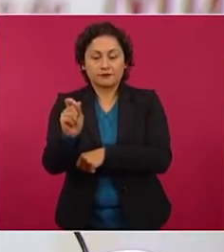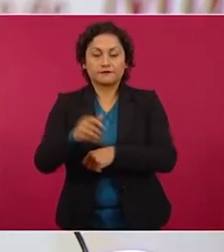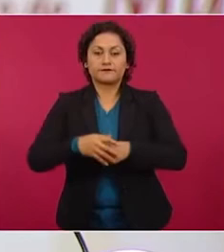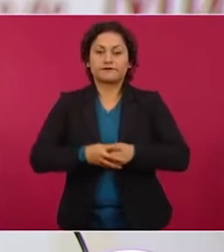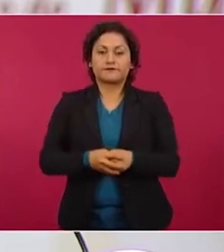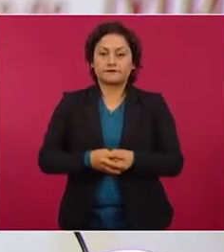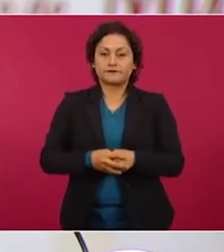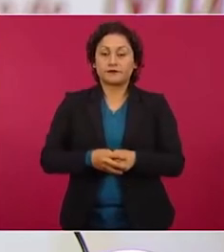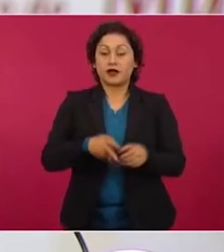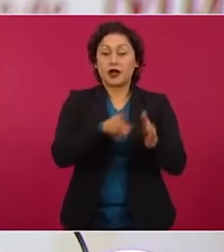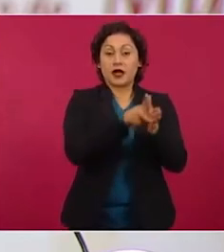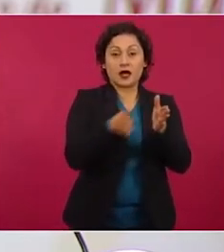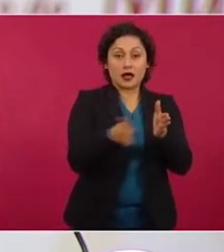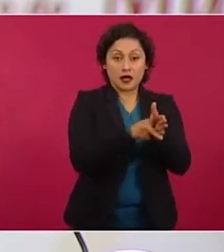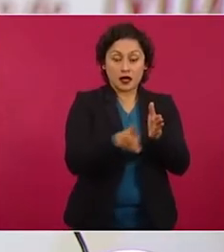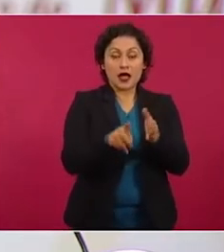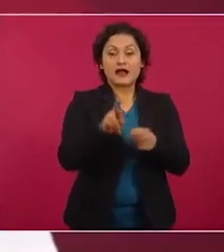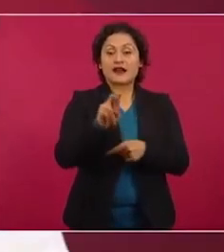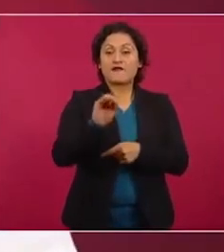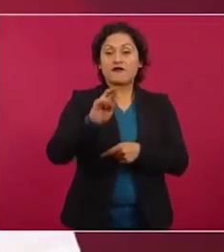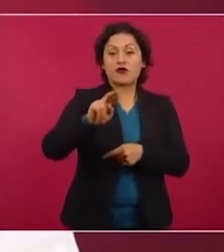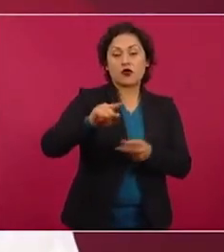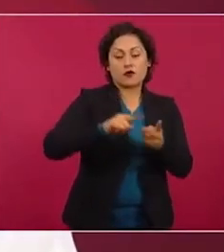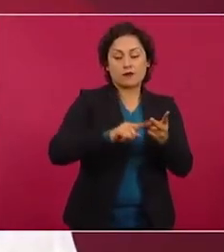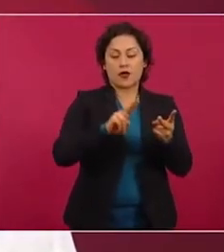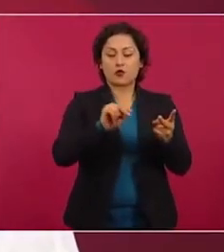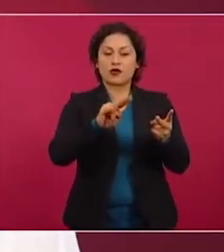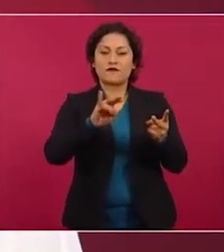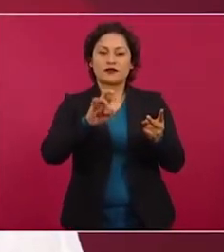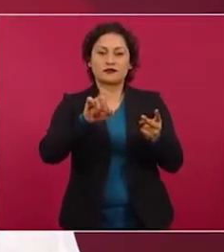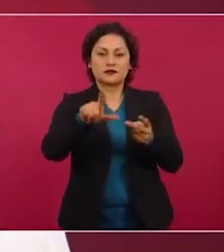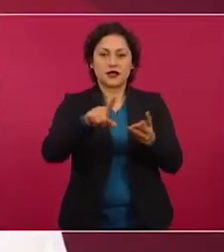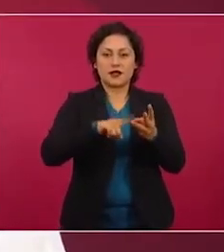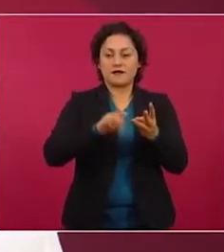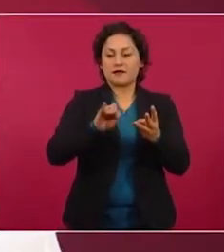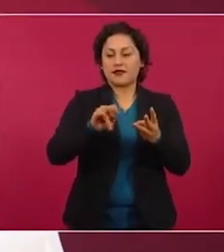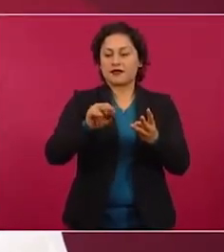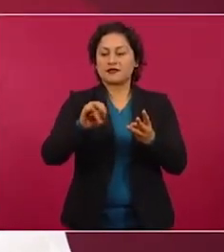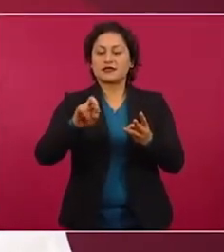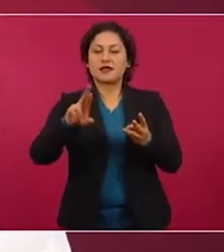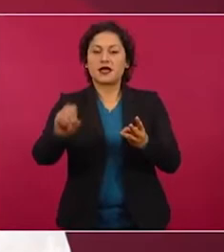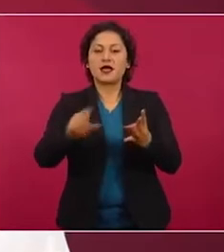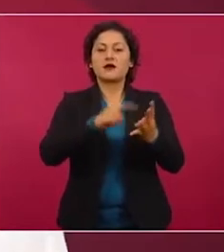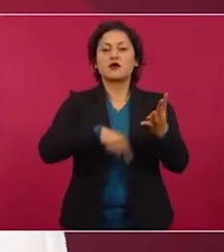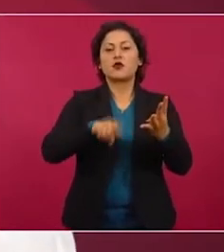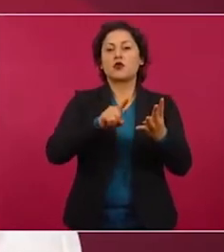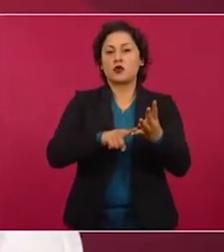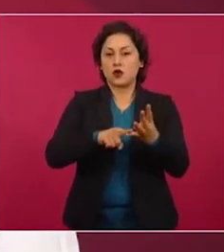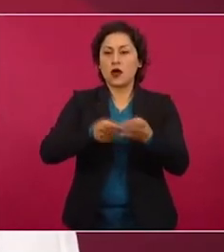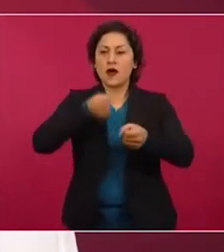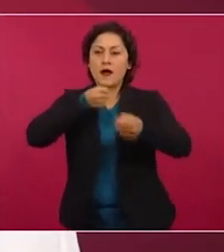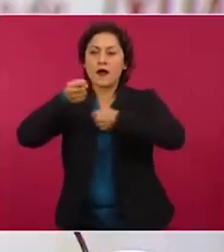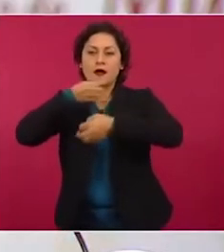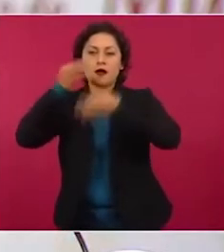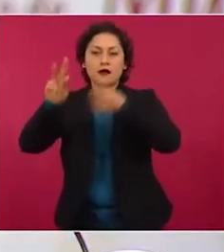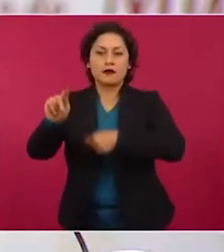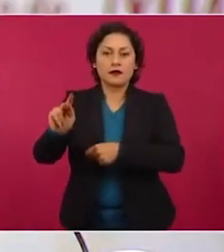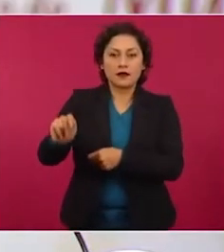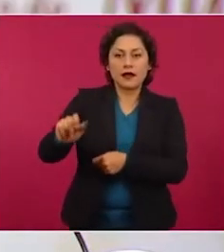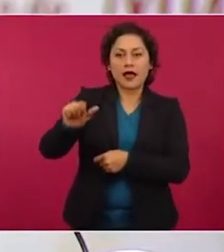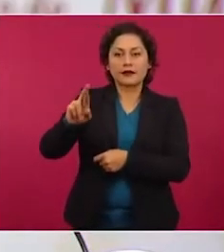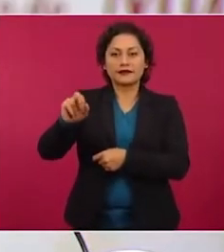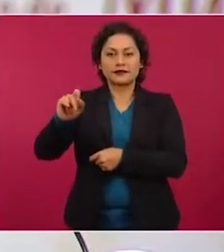Reforma, El Universal, El Financiero y portales noticiosos como Aristegui Noticias,